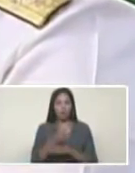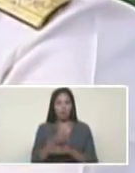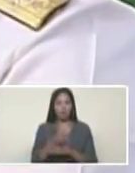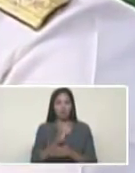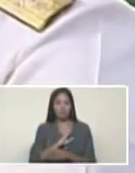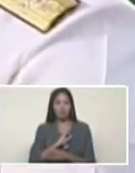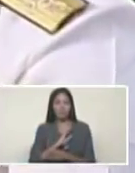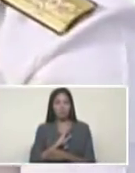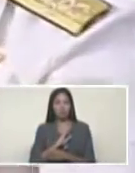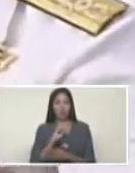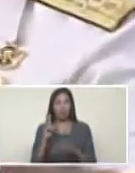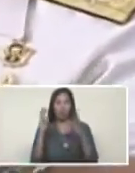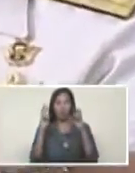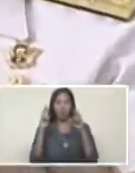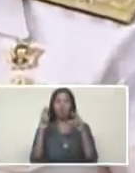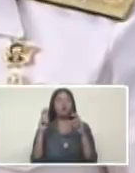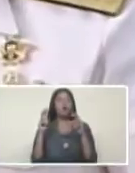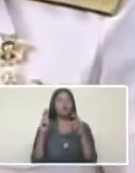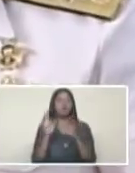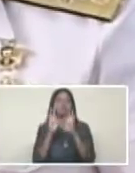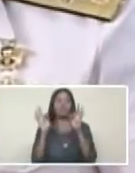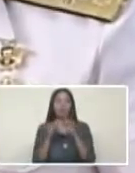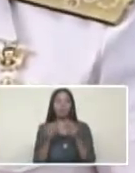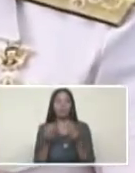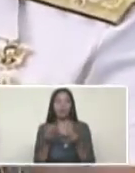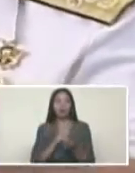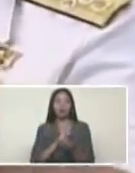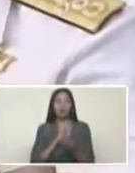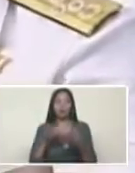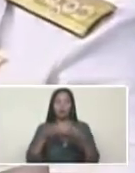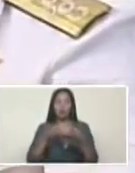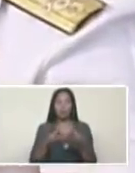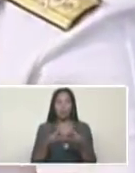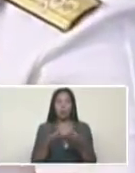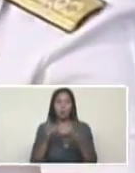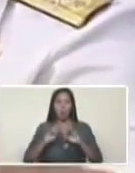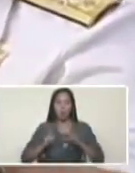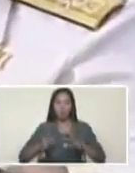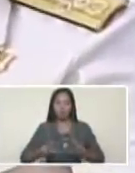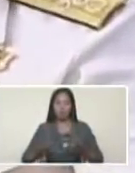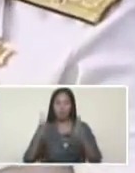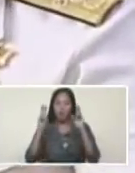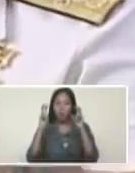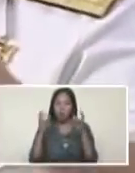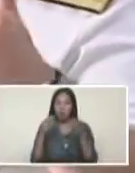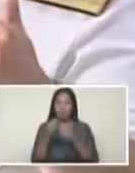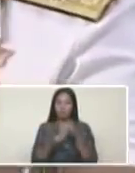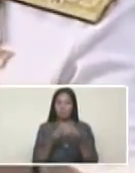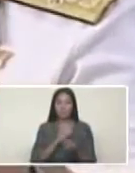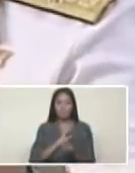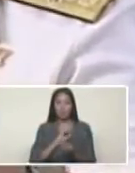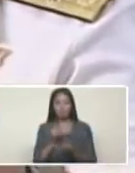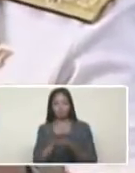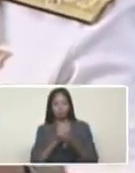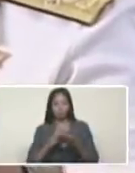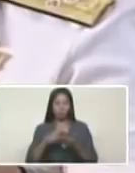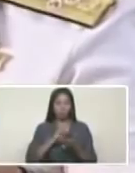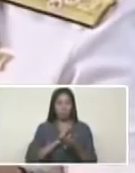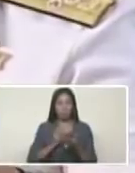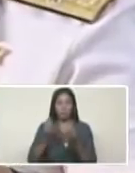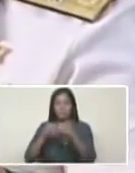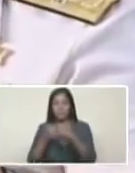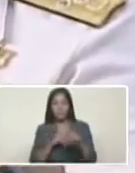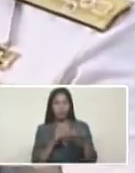concepto, el nuevo concepto, el equipamiento individual del combatiente, un nuevo uniforme diseñado por nosotros en consenso con toda la